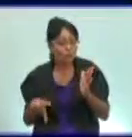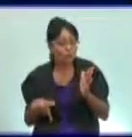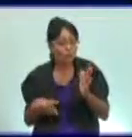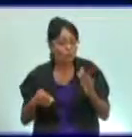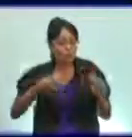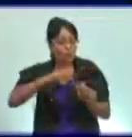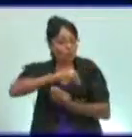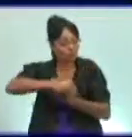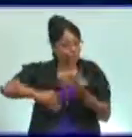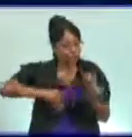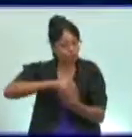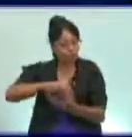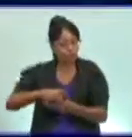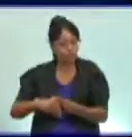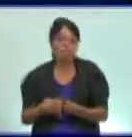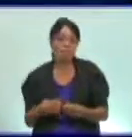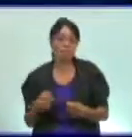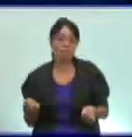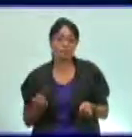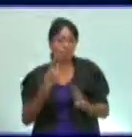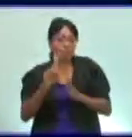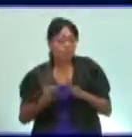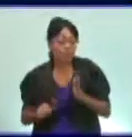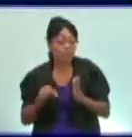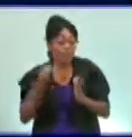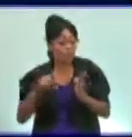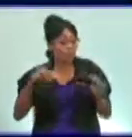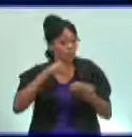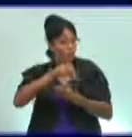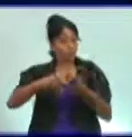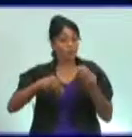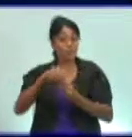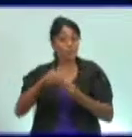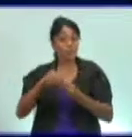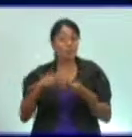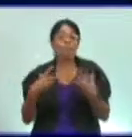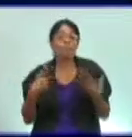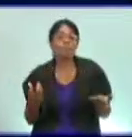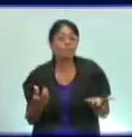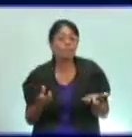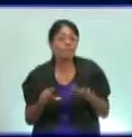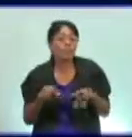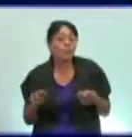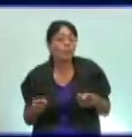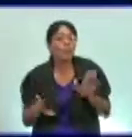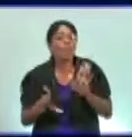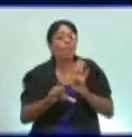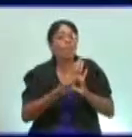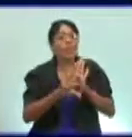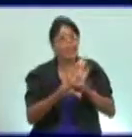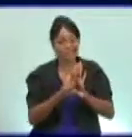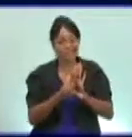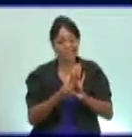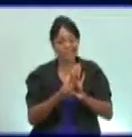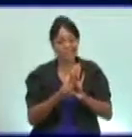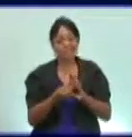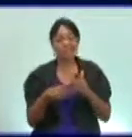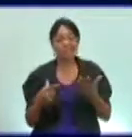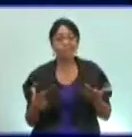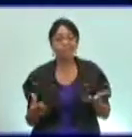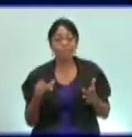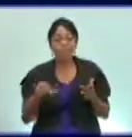y energías que se producen. Estos cambios, ya los decía, están regidos por leyes que van a actuar en una